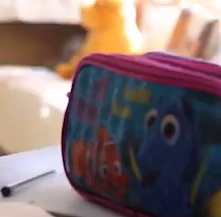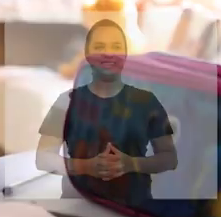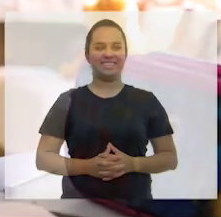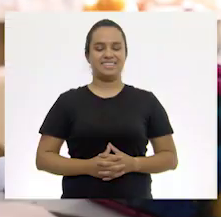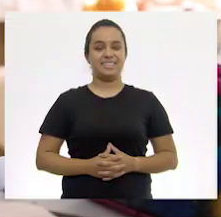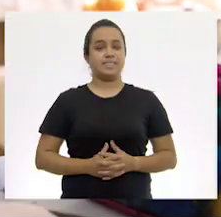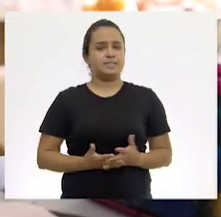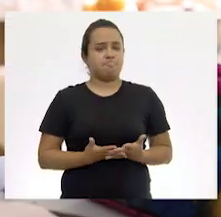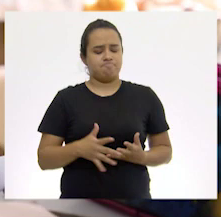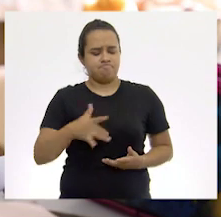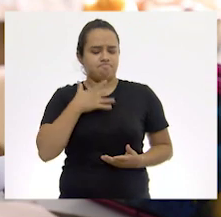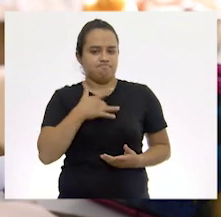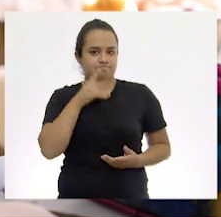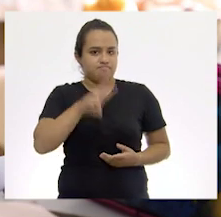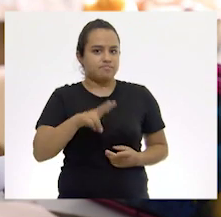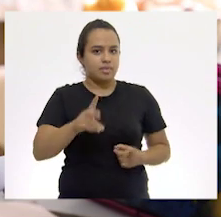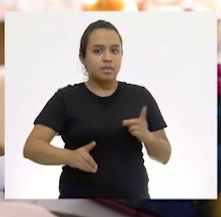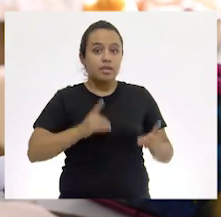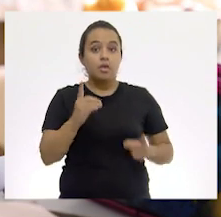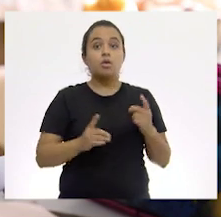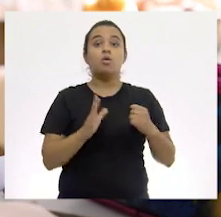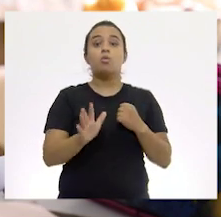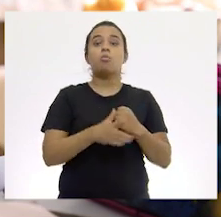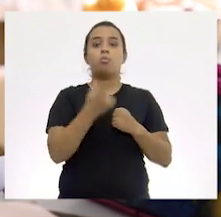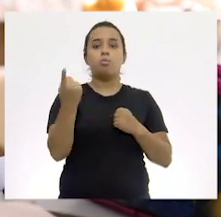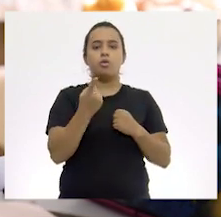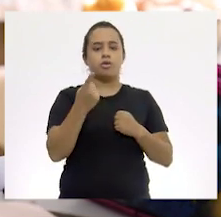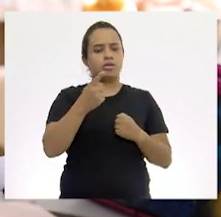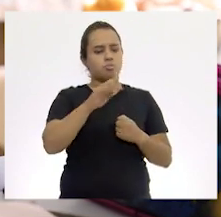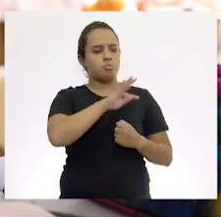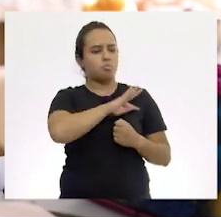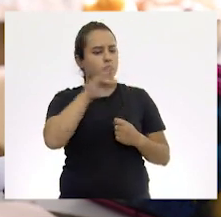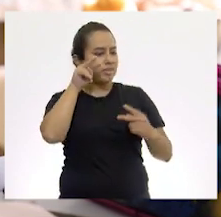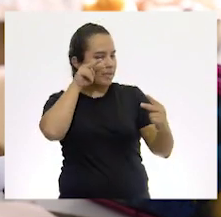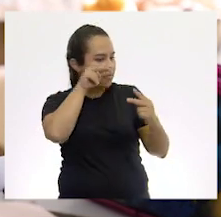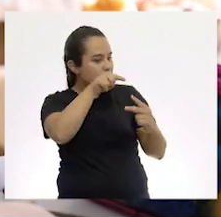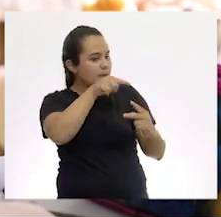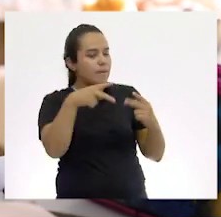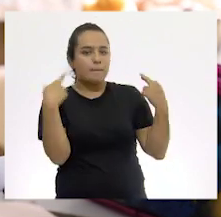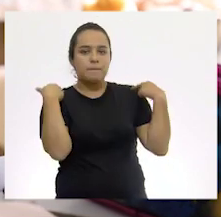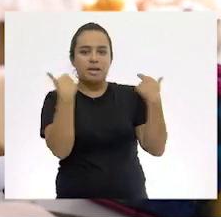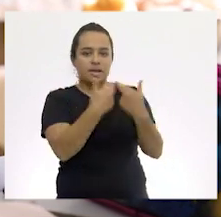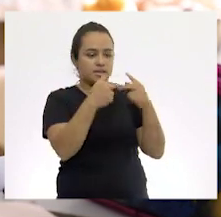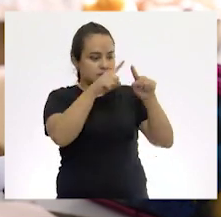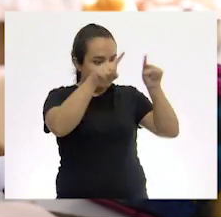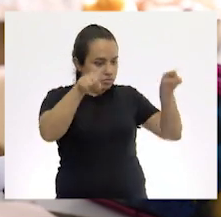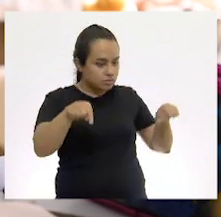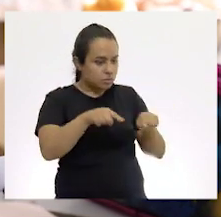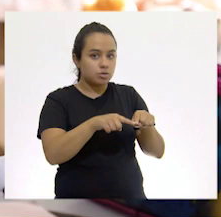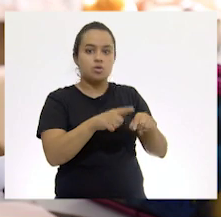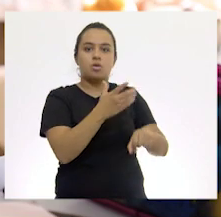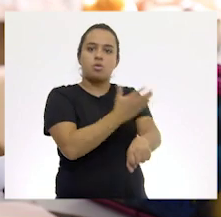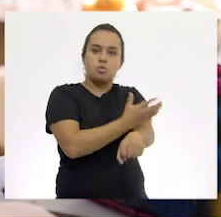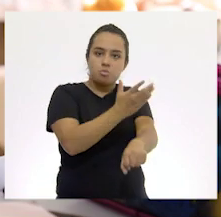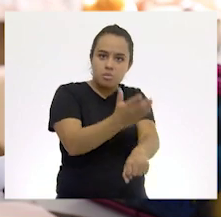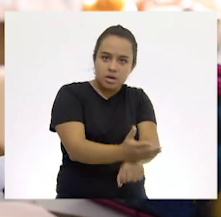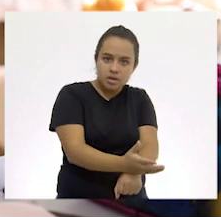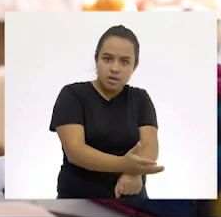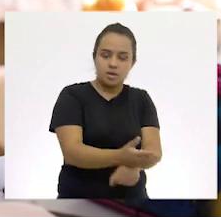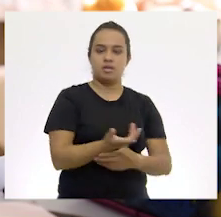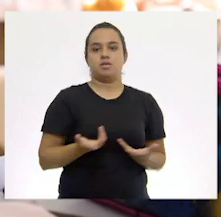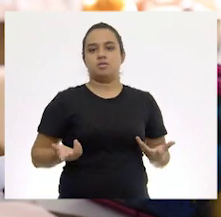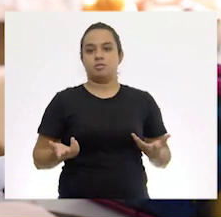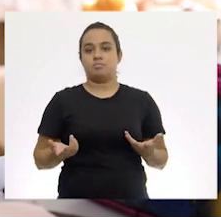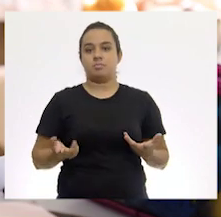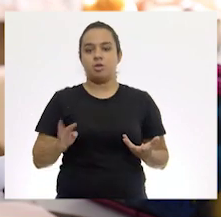Se siente divertido porque nos podemos ver a los profesores en pantalla, a mis compañeros, podemos hacer